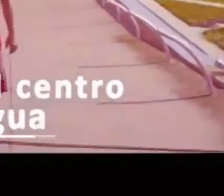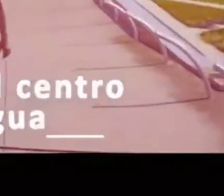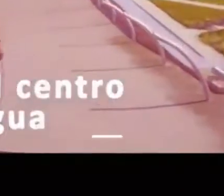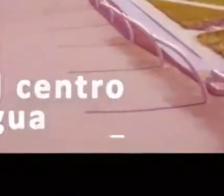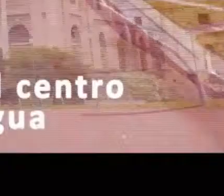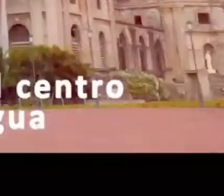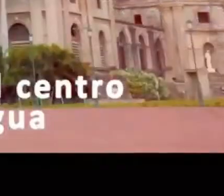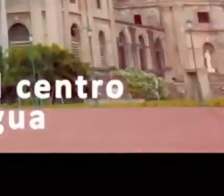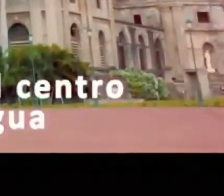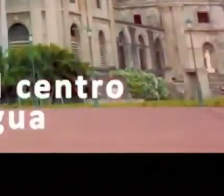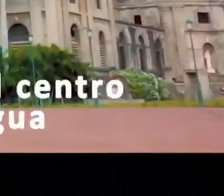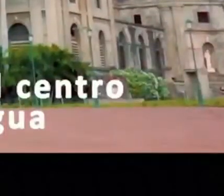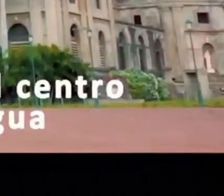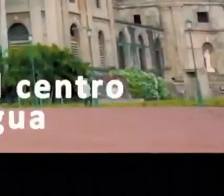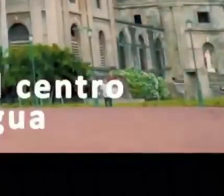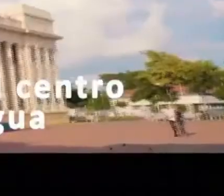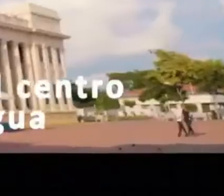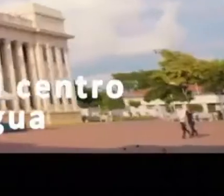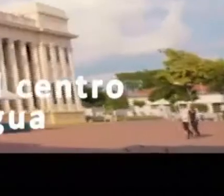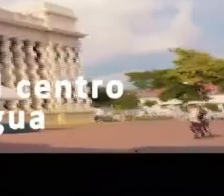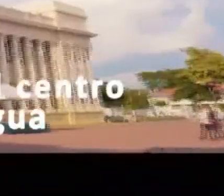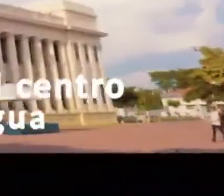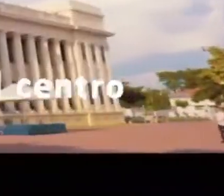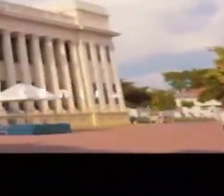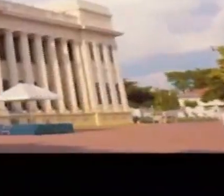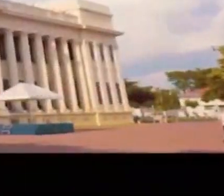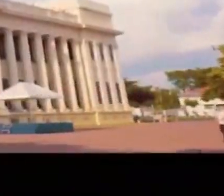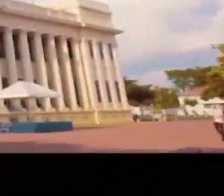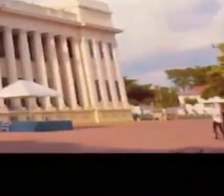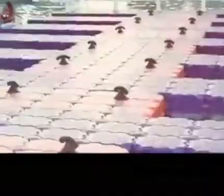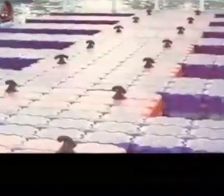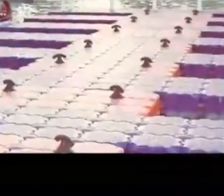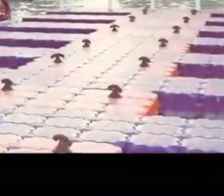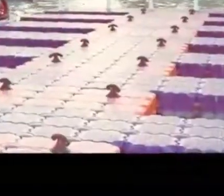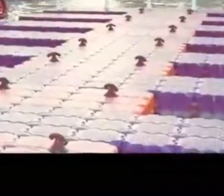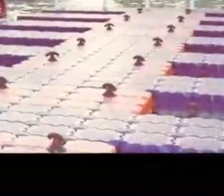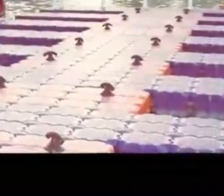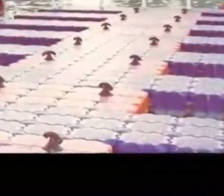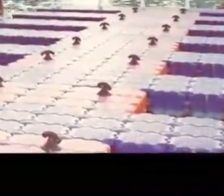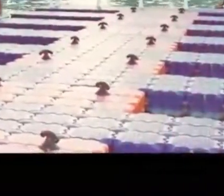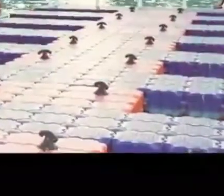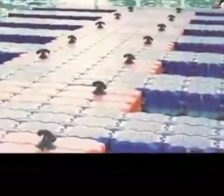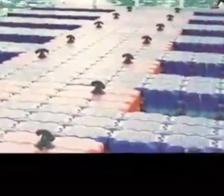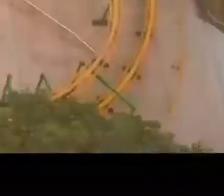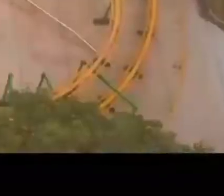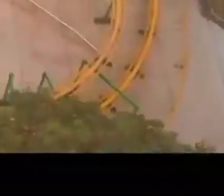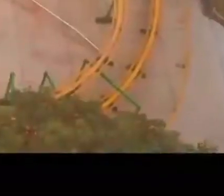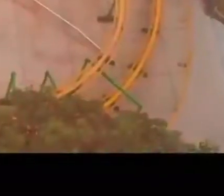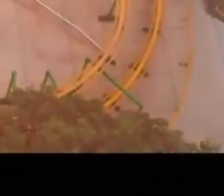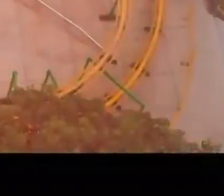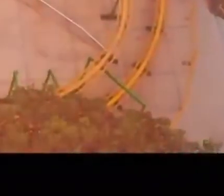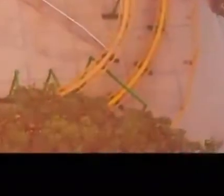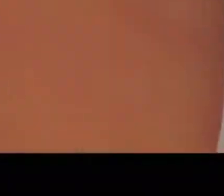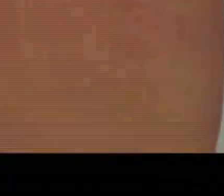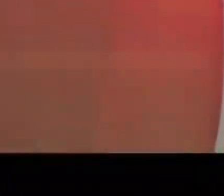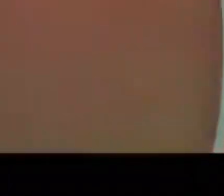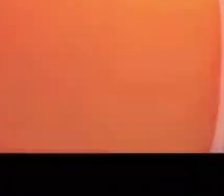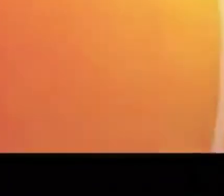la antigua Catedral de Managua, el Palacio Nacional de la Cultura y el Parque Luis Alfonso Velázquez